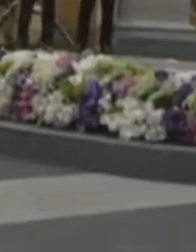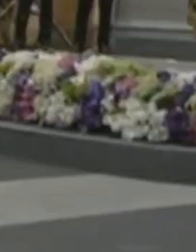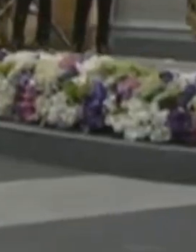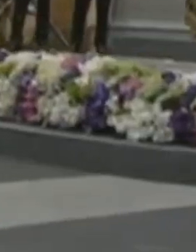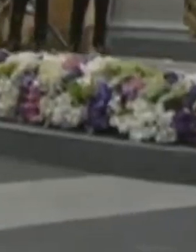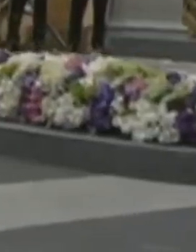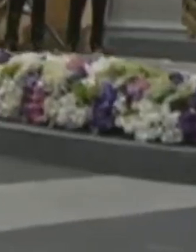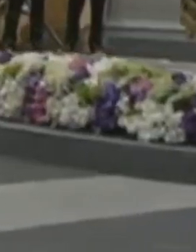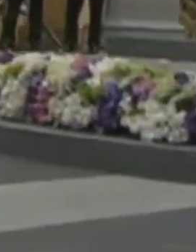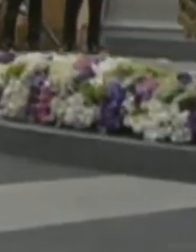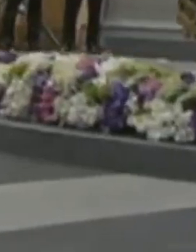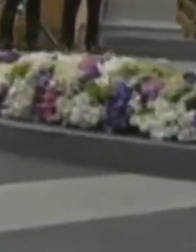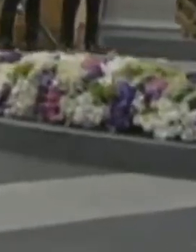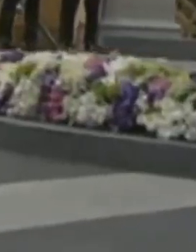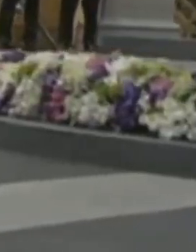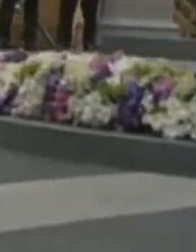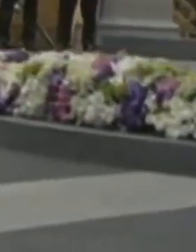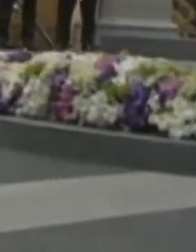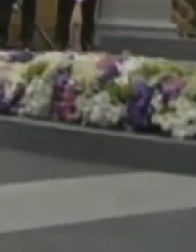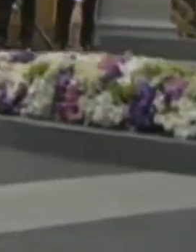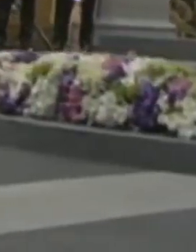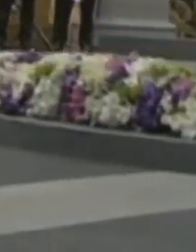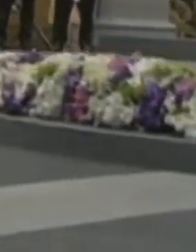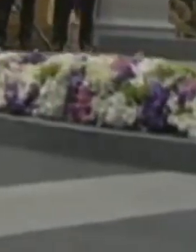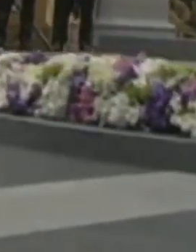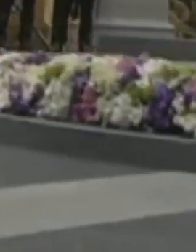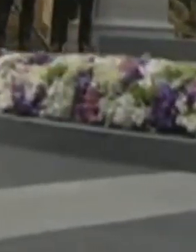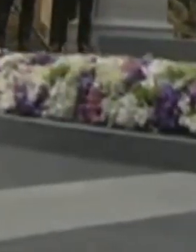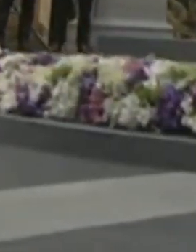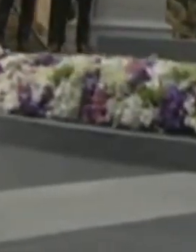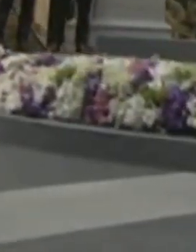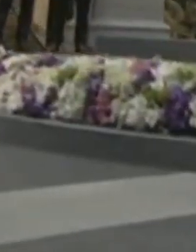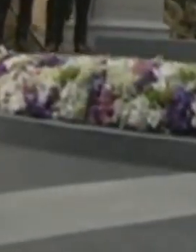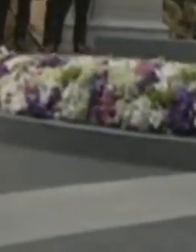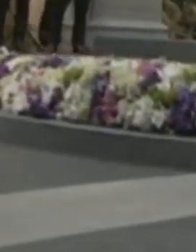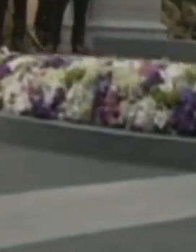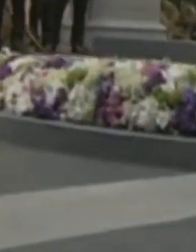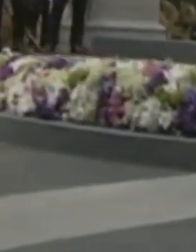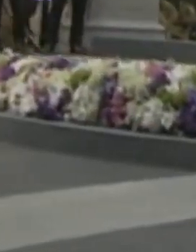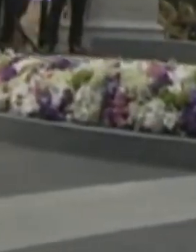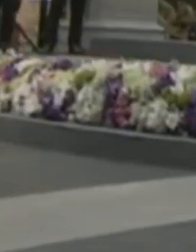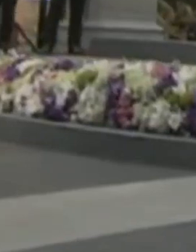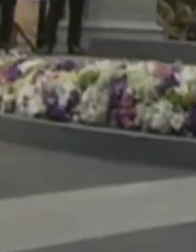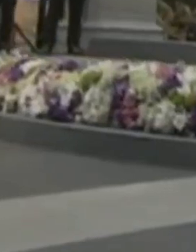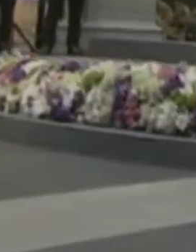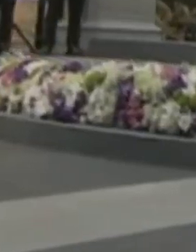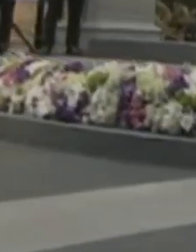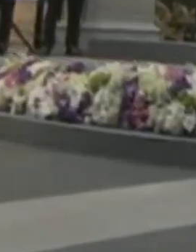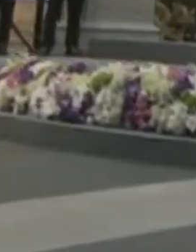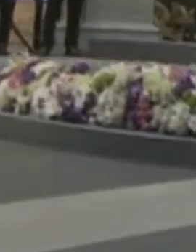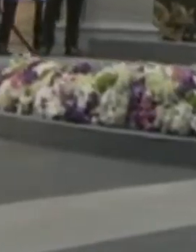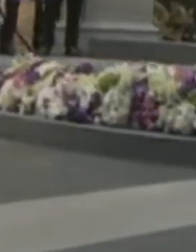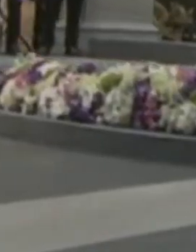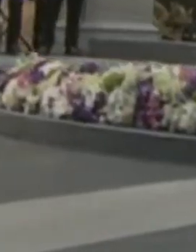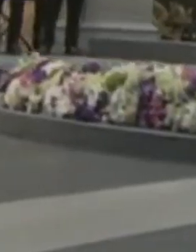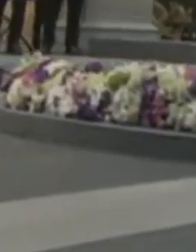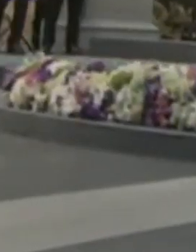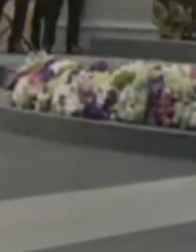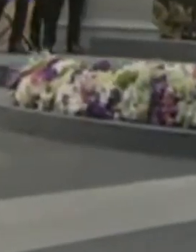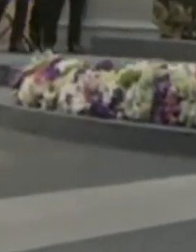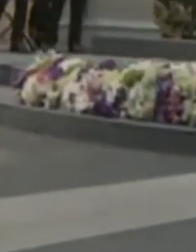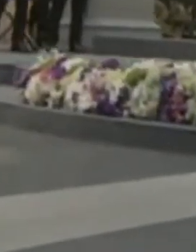de nuestro país en un momento difícil, en la situación política de nuestro país, la ebullición ante una